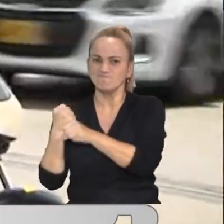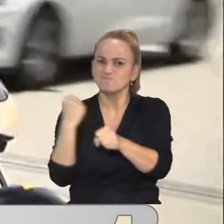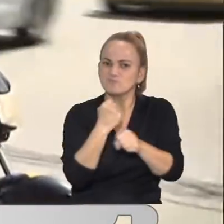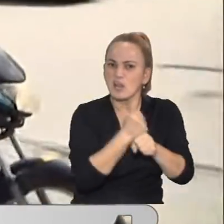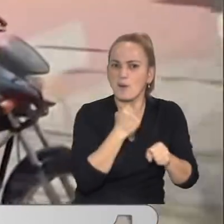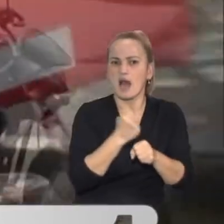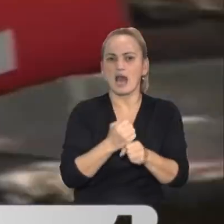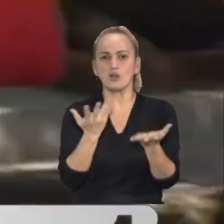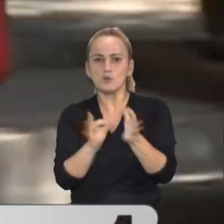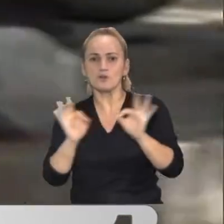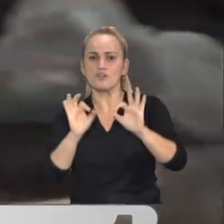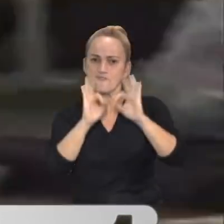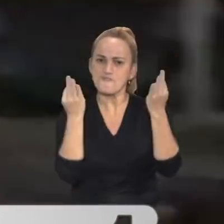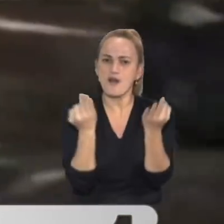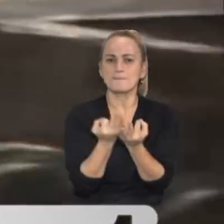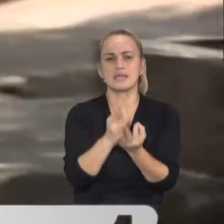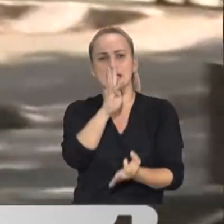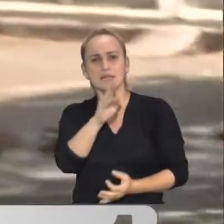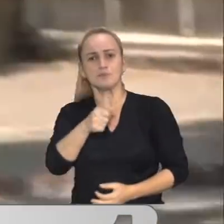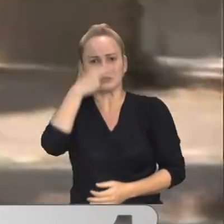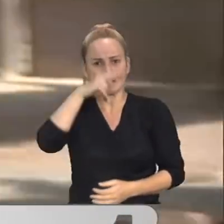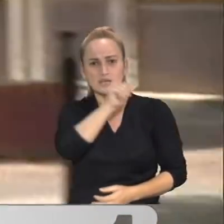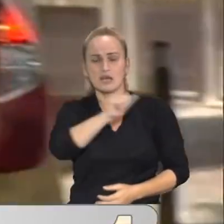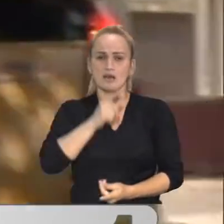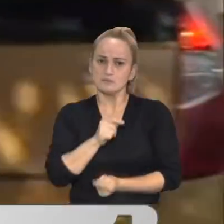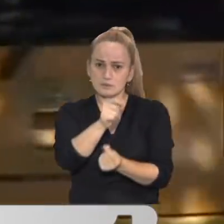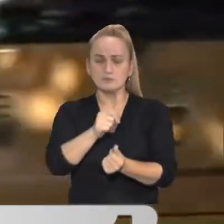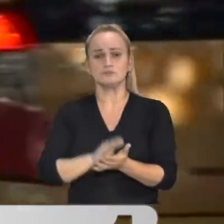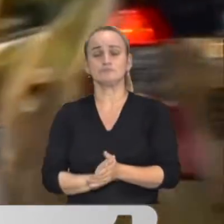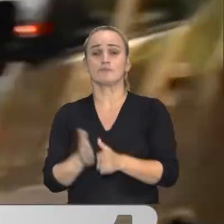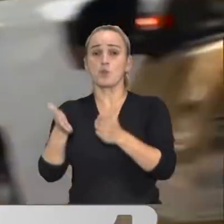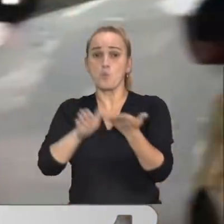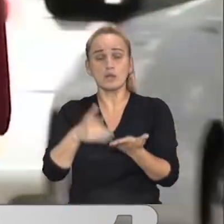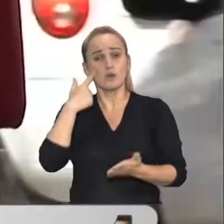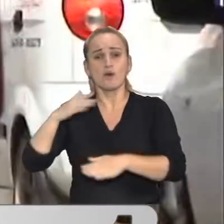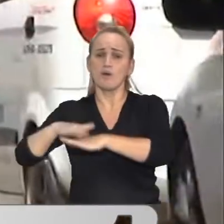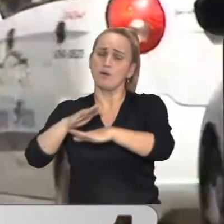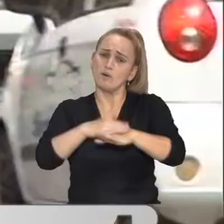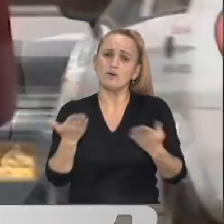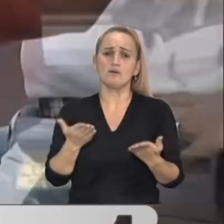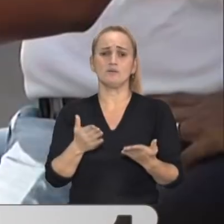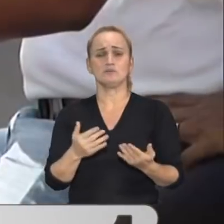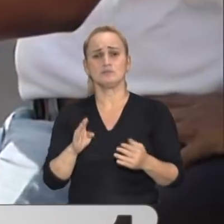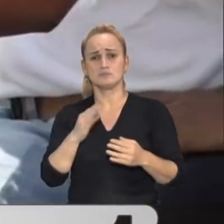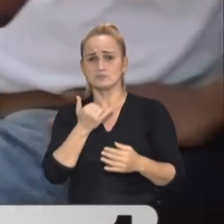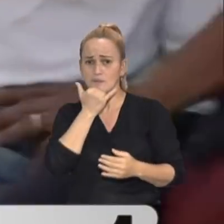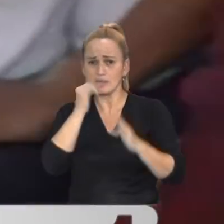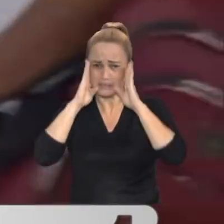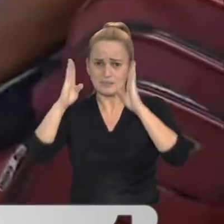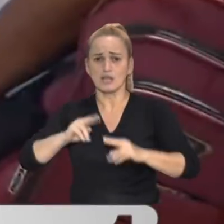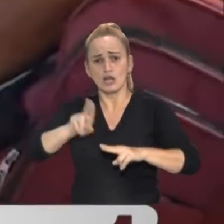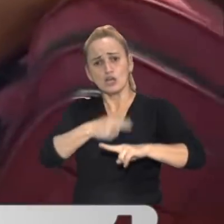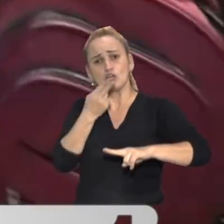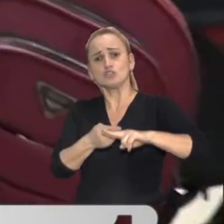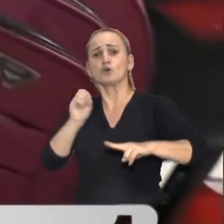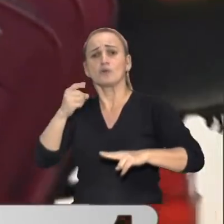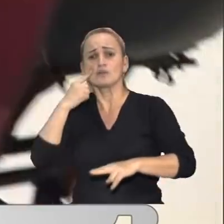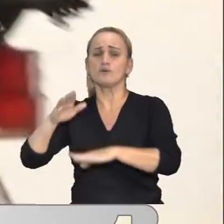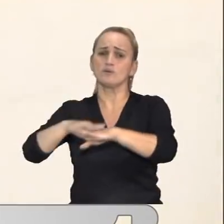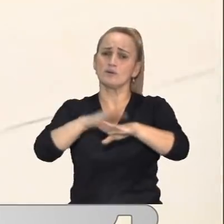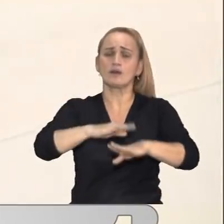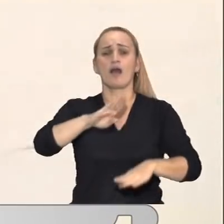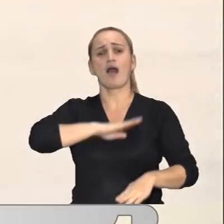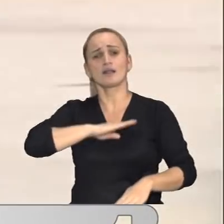sus hijas, por su esposa. La mujer pidió un castigo ejemplar para los asesinos de su sobrino. Yo le hago un llamado al